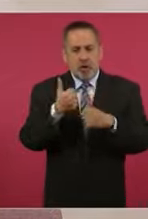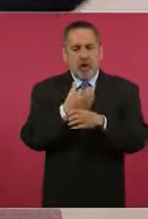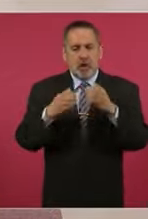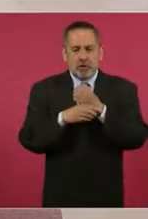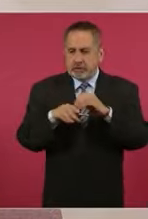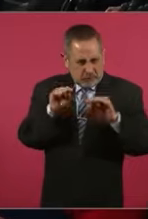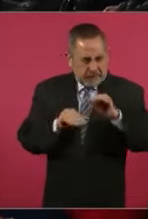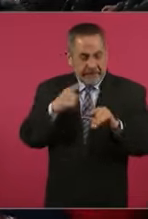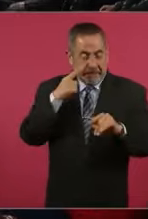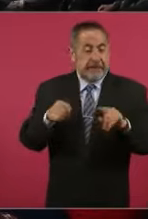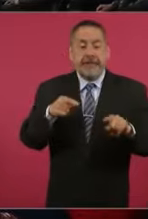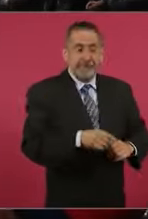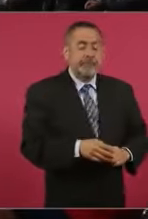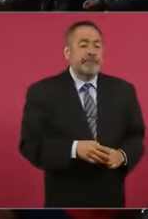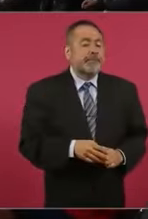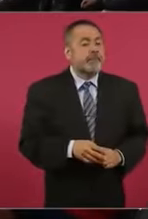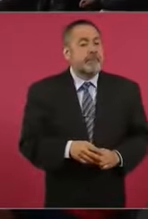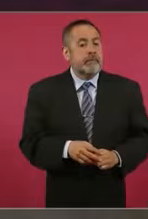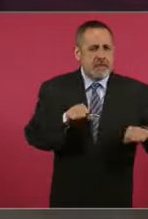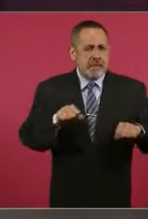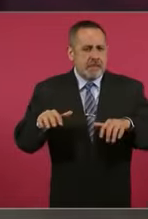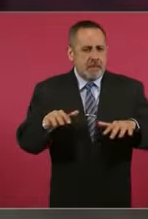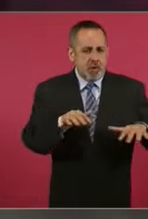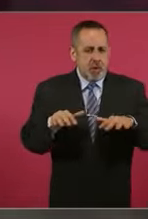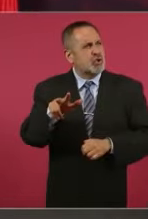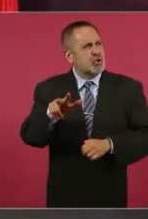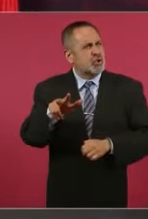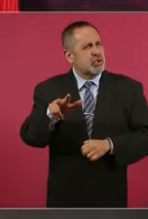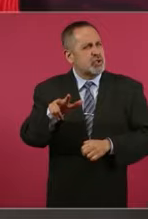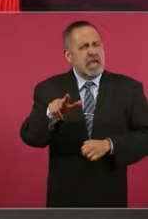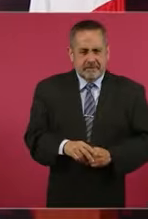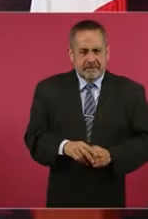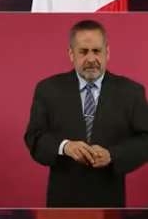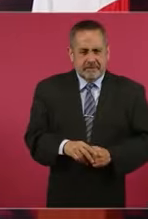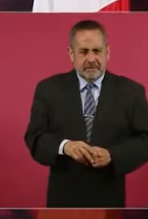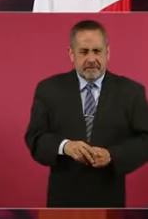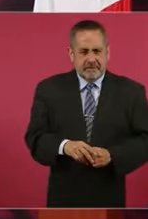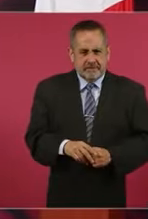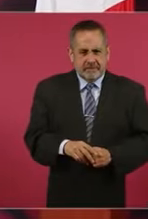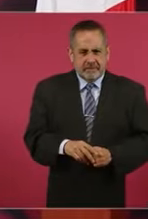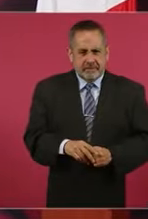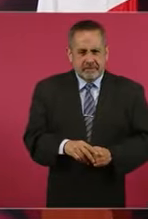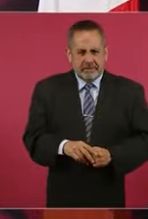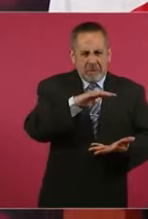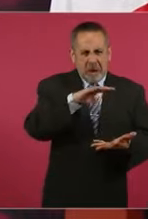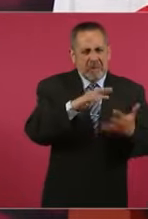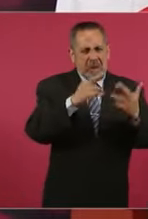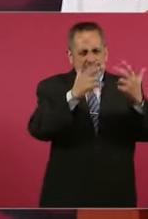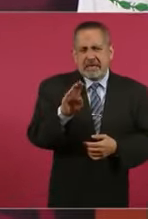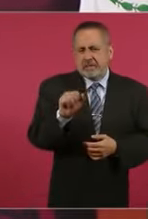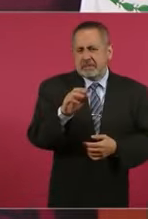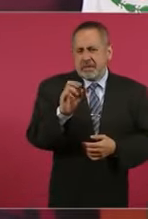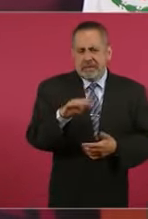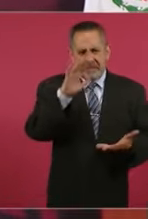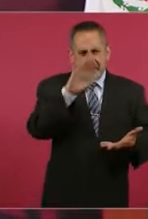también para los jóvenes. Cuando el temblor del 17 se cayó el colegio Repsame